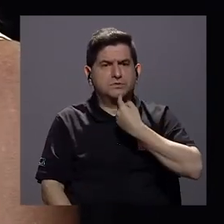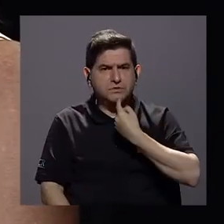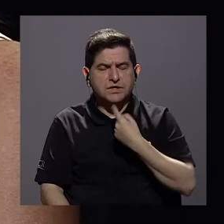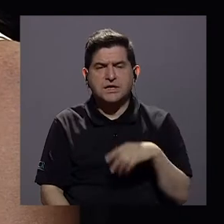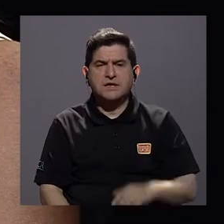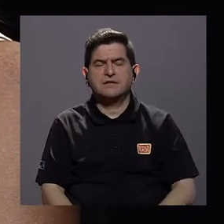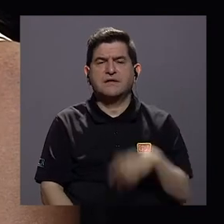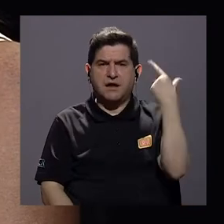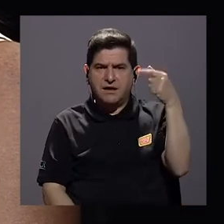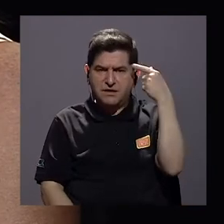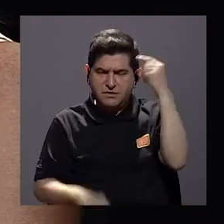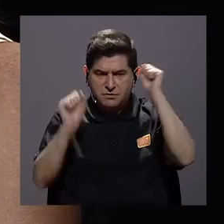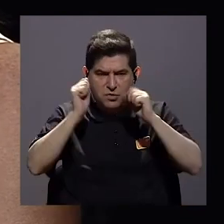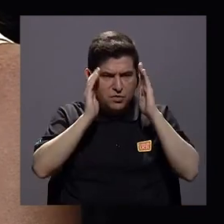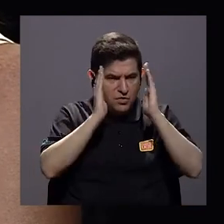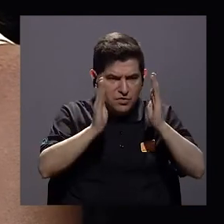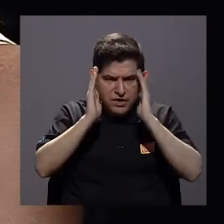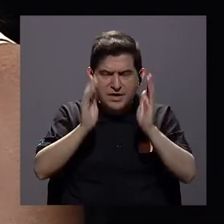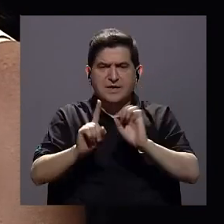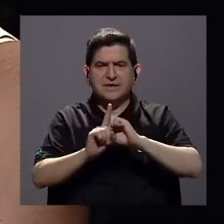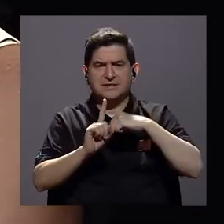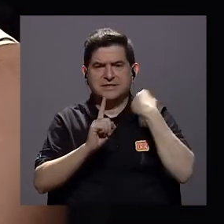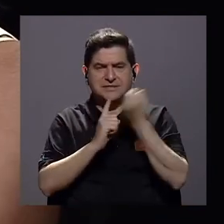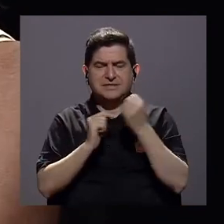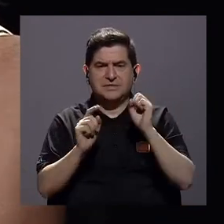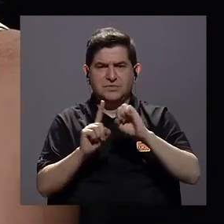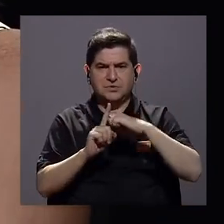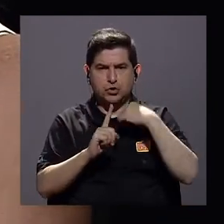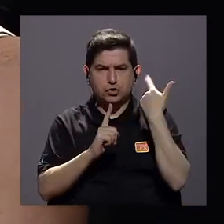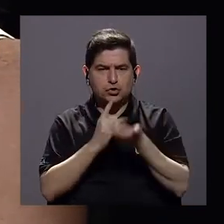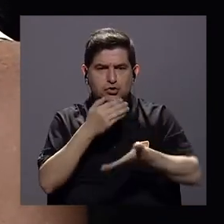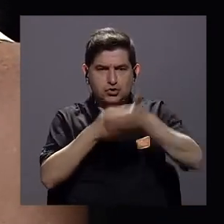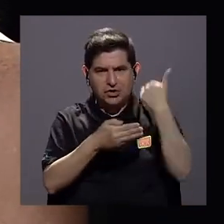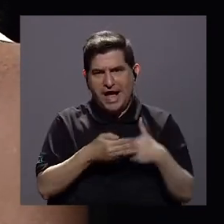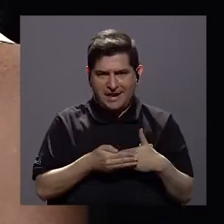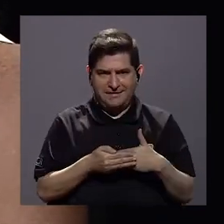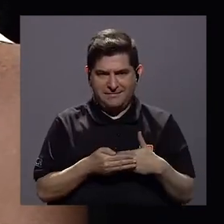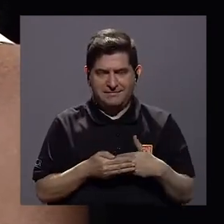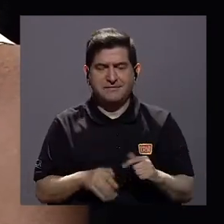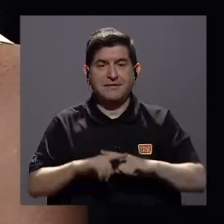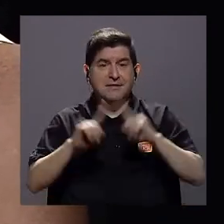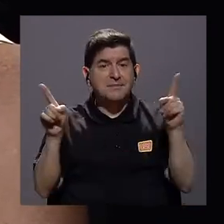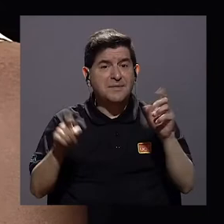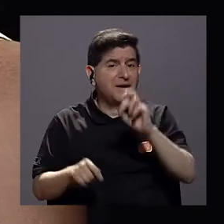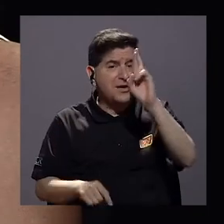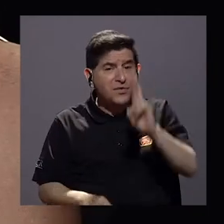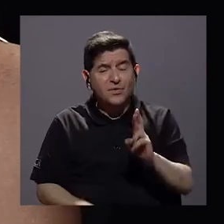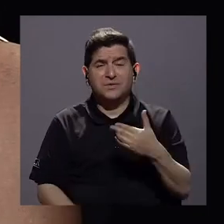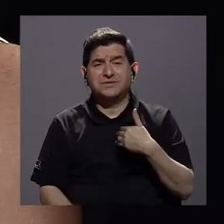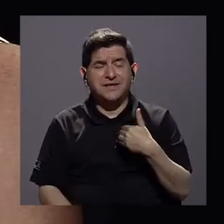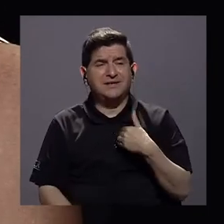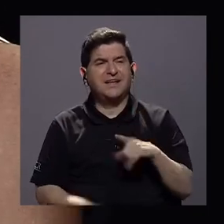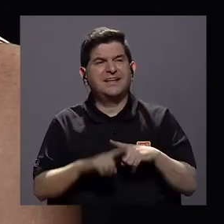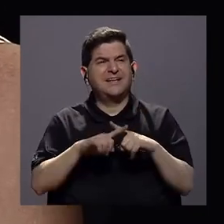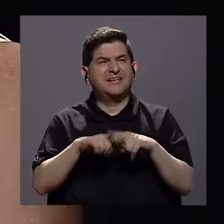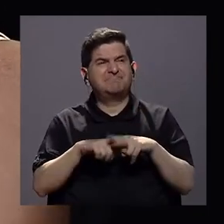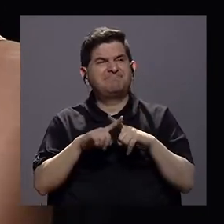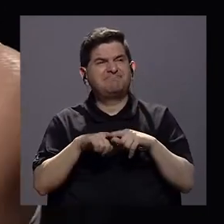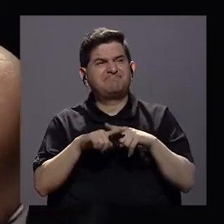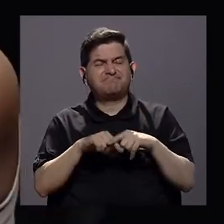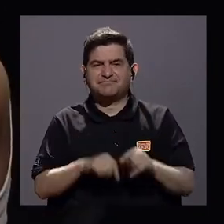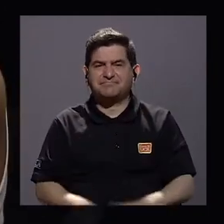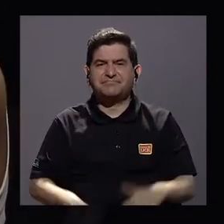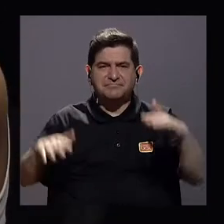del Estado para poder abordar los temas sociales como se venían, ¿verdad? Lo que pasa es que Costa Rica yo creo que tiene una tendencia hacia